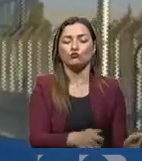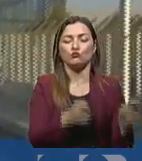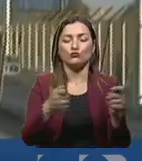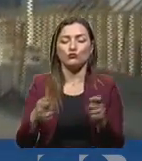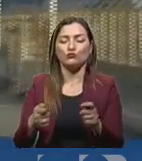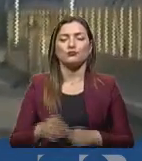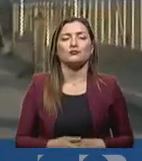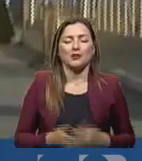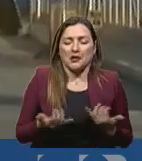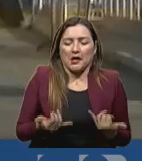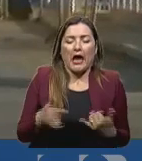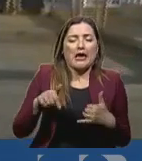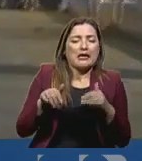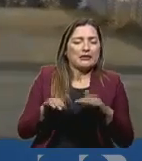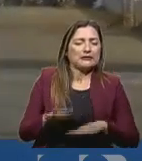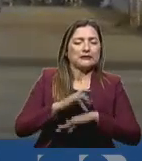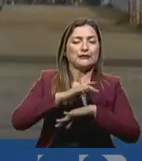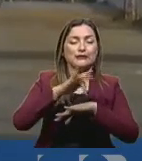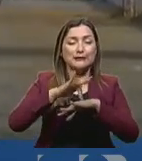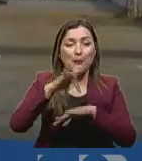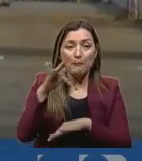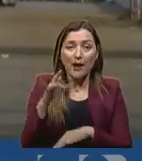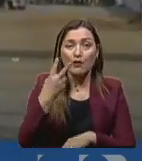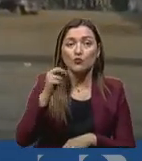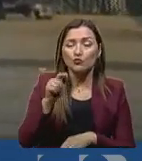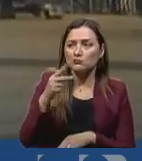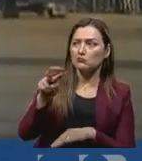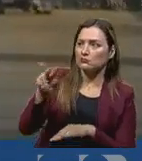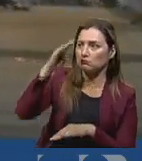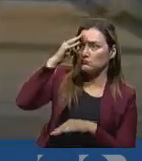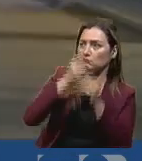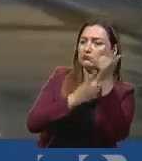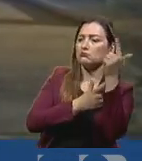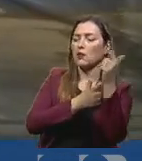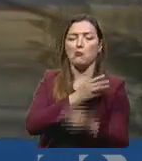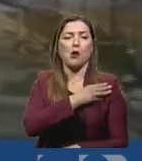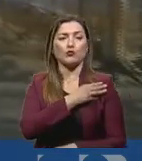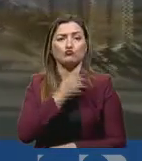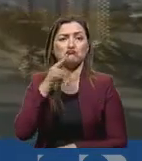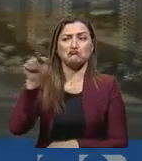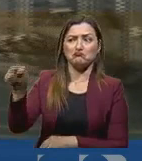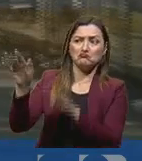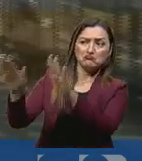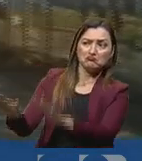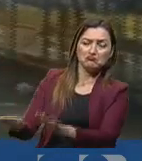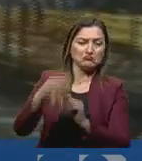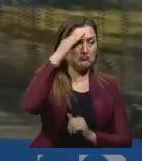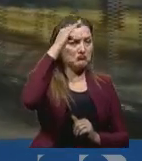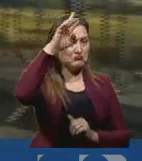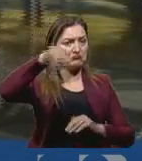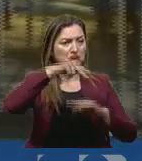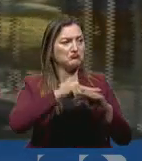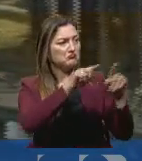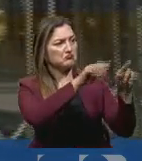nosotros estamos en este punto desde muy temprano hemos visto la presencia permanente de las fuerzas armadas de la Policía Nacional como les comentamos